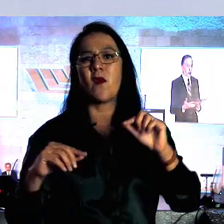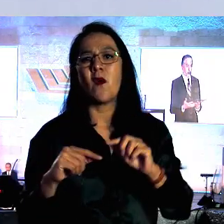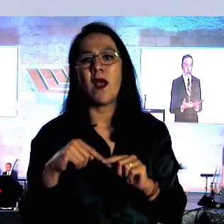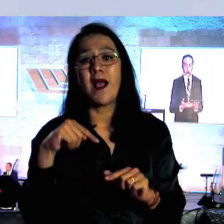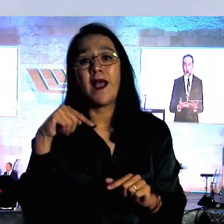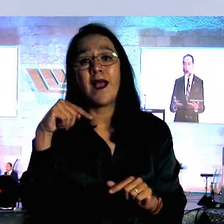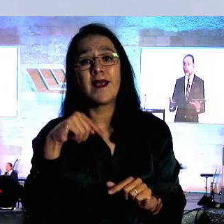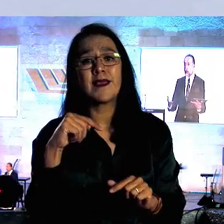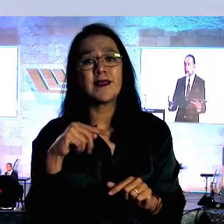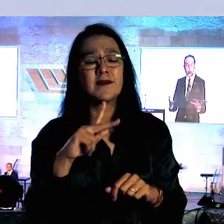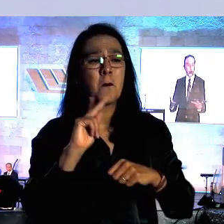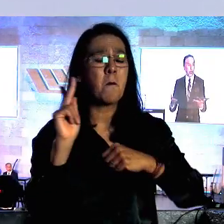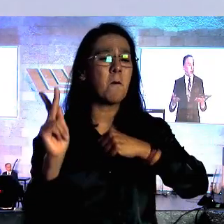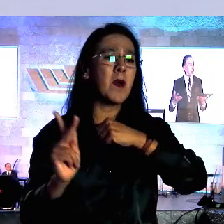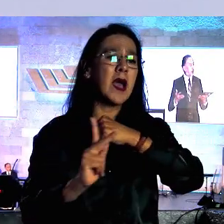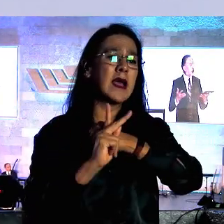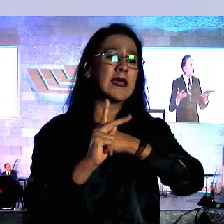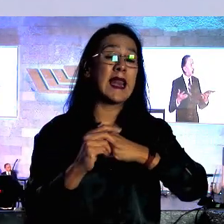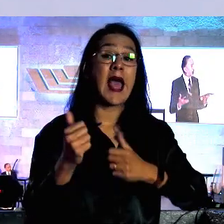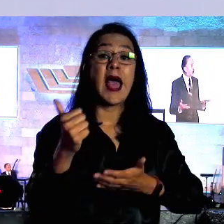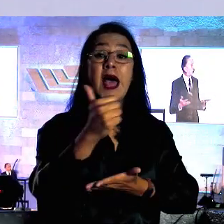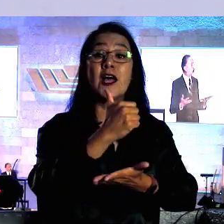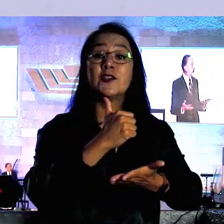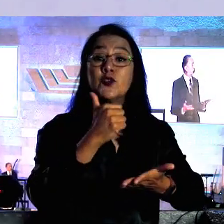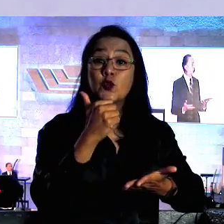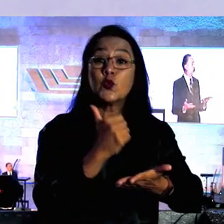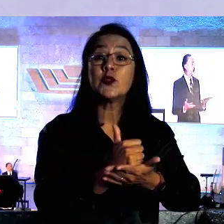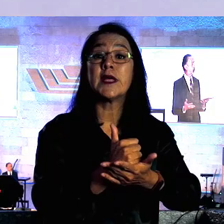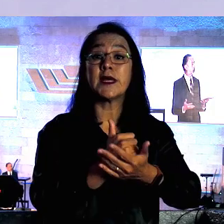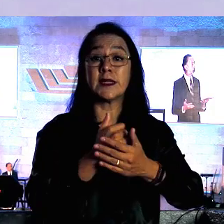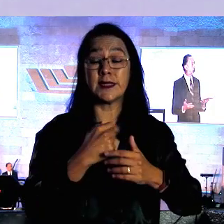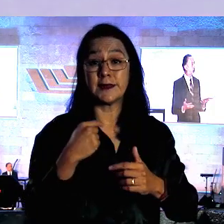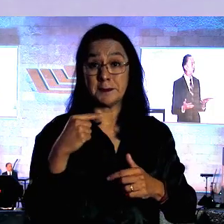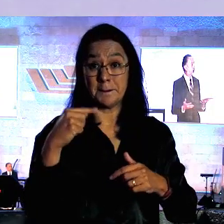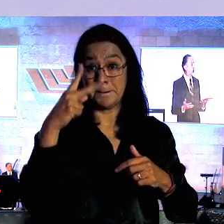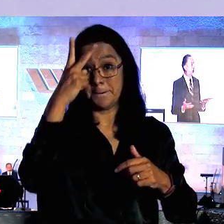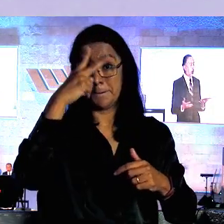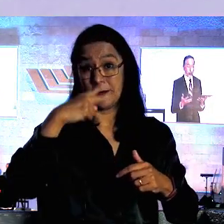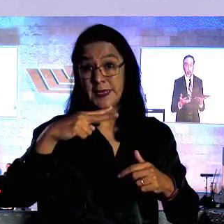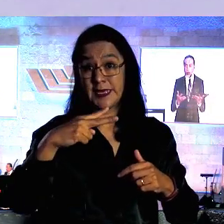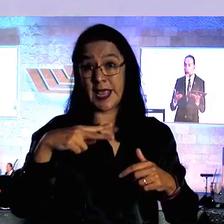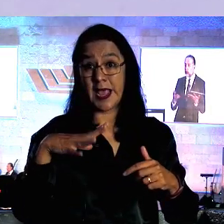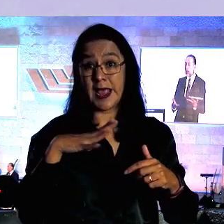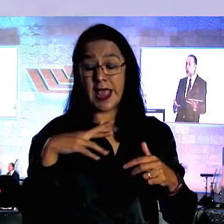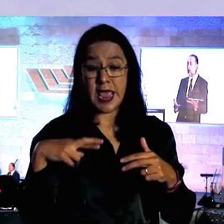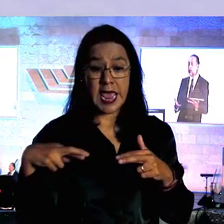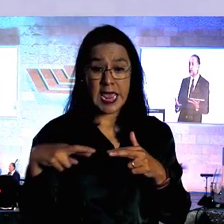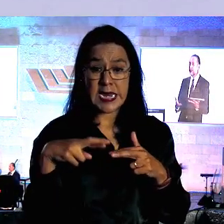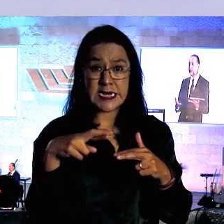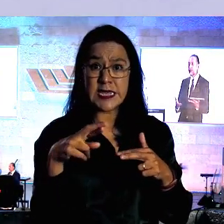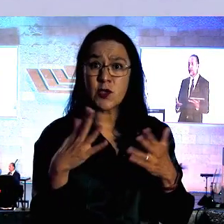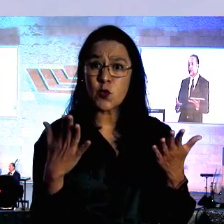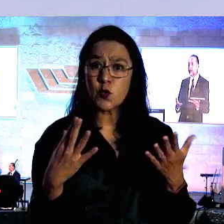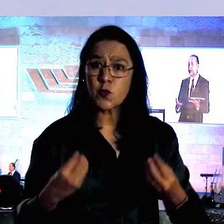solo la ciudad de México tiene más de 12 ríos vivos y no tenemos agua